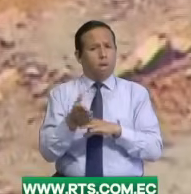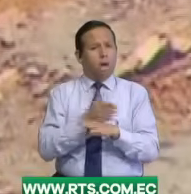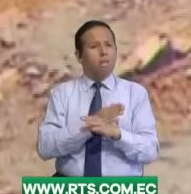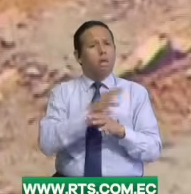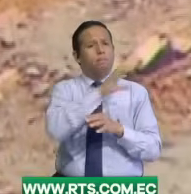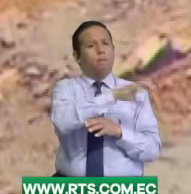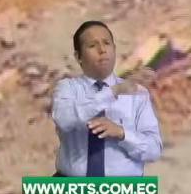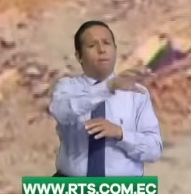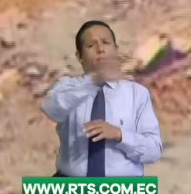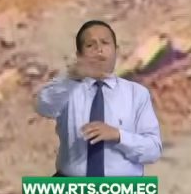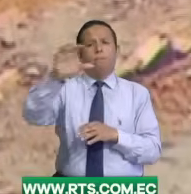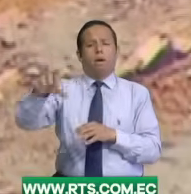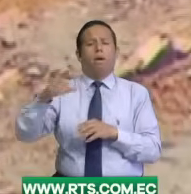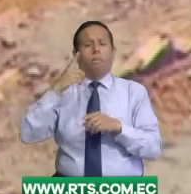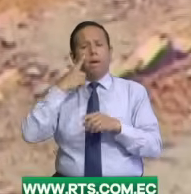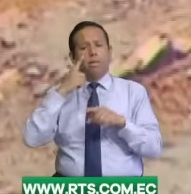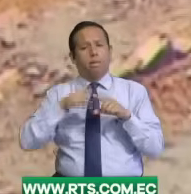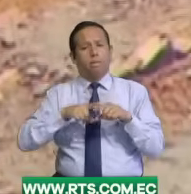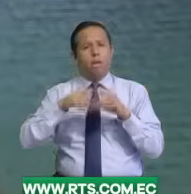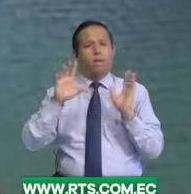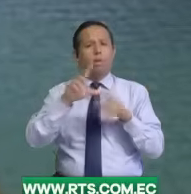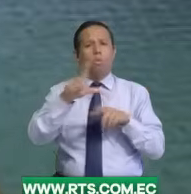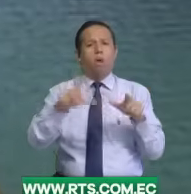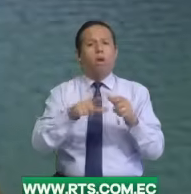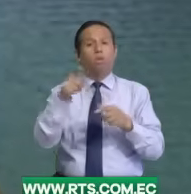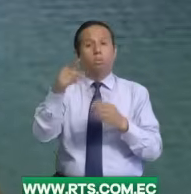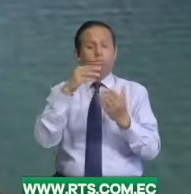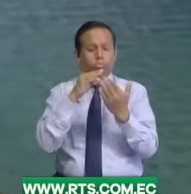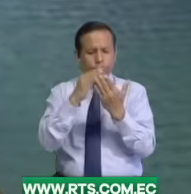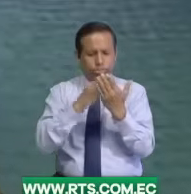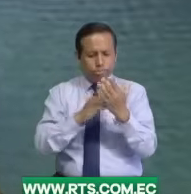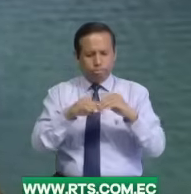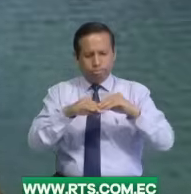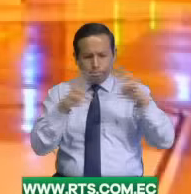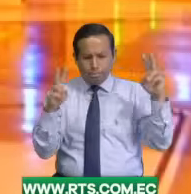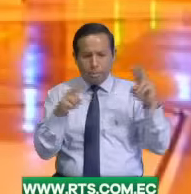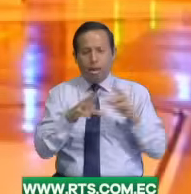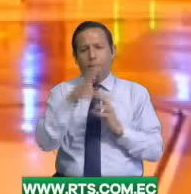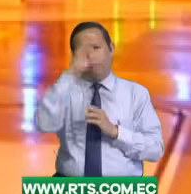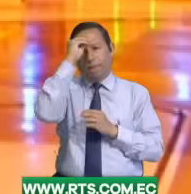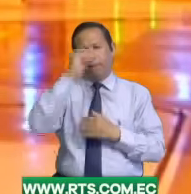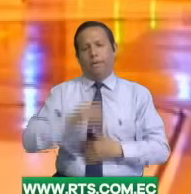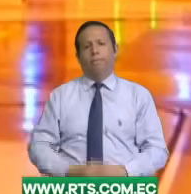a las diferentes distribuidoras de energía a escala nacional.